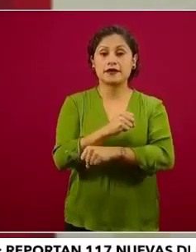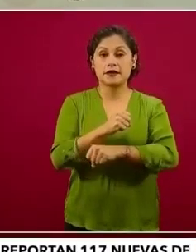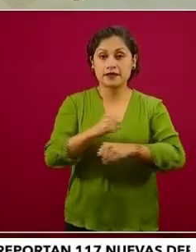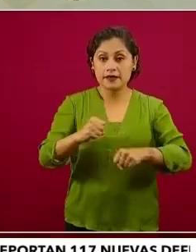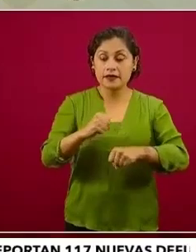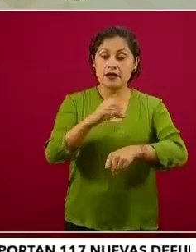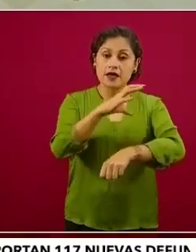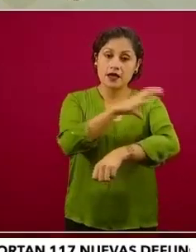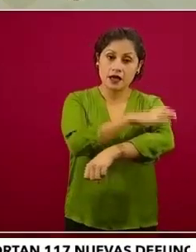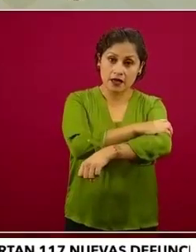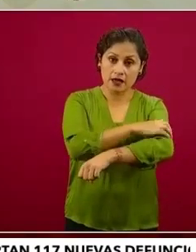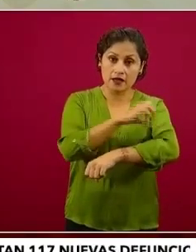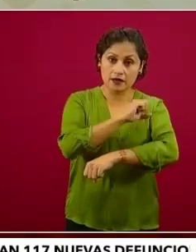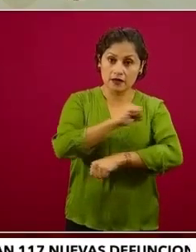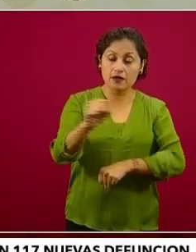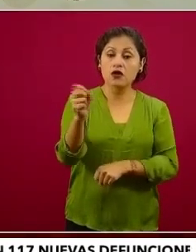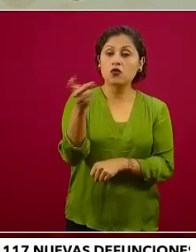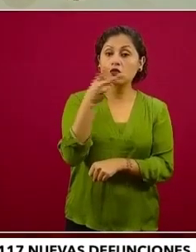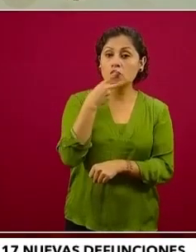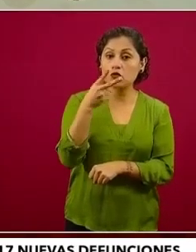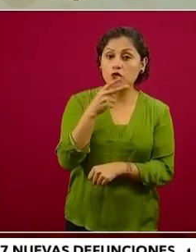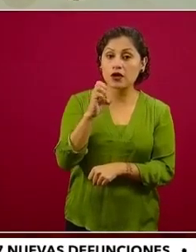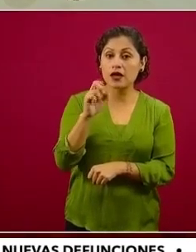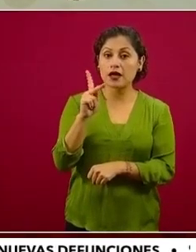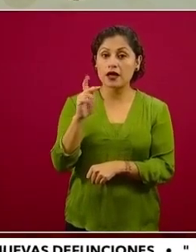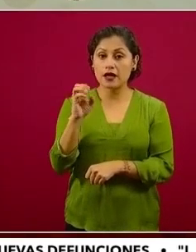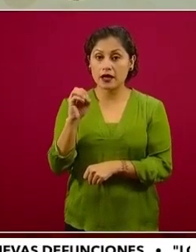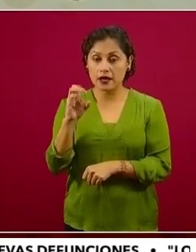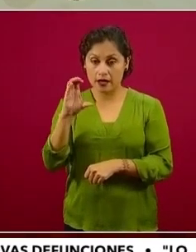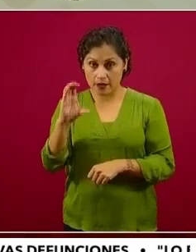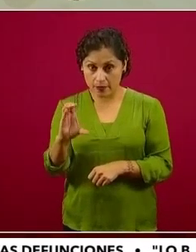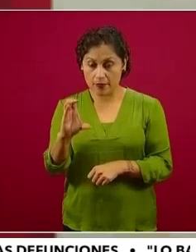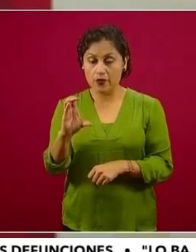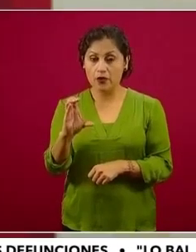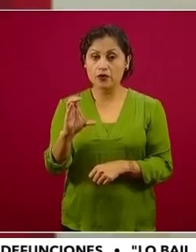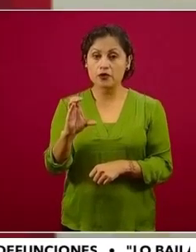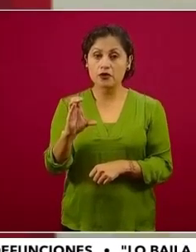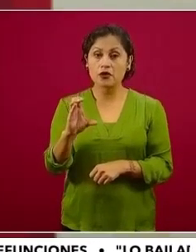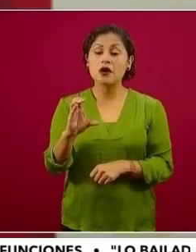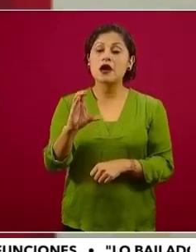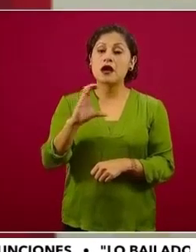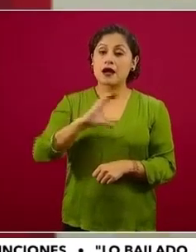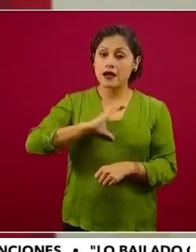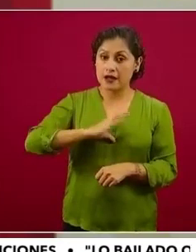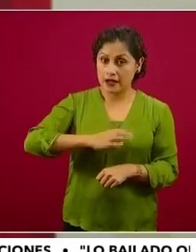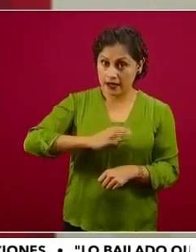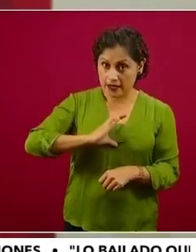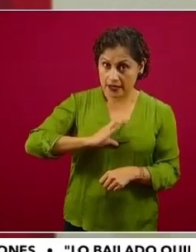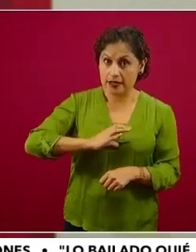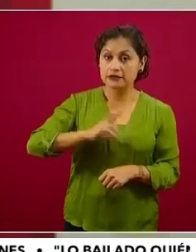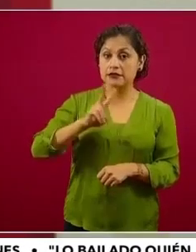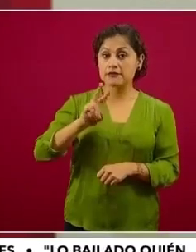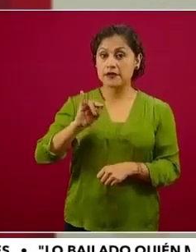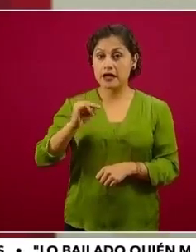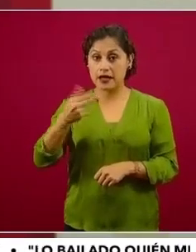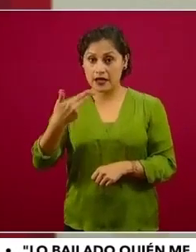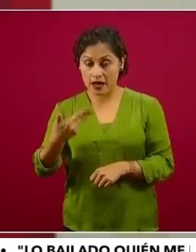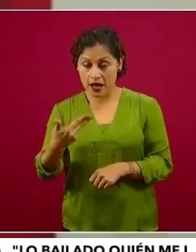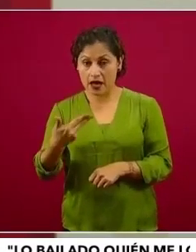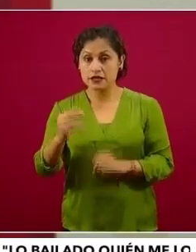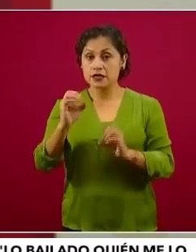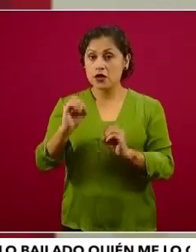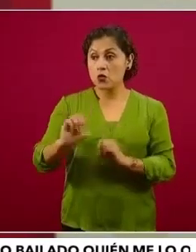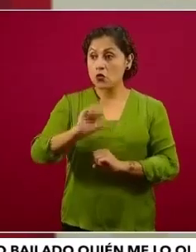obesidad, tabaquismo, enfermedad pulmonar o cardíaca crónicas, cáncer, viven con VIH o tienen cualquier